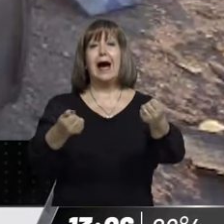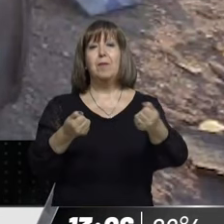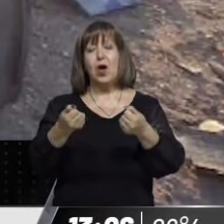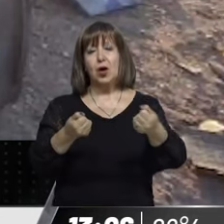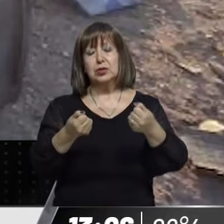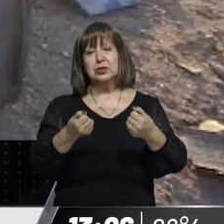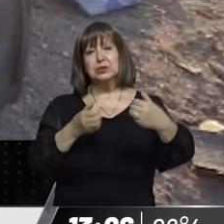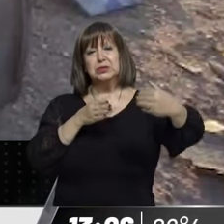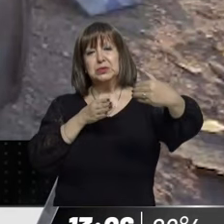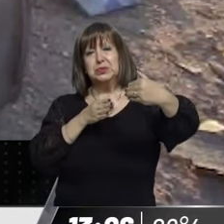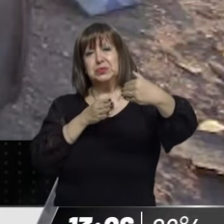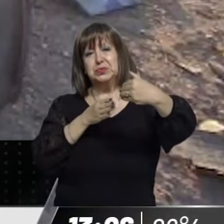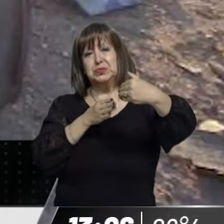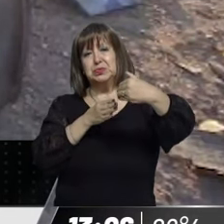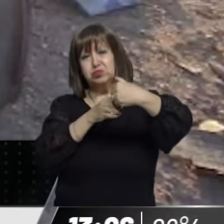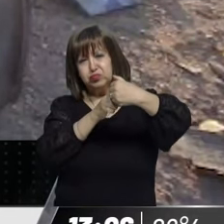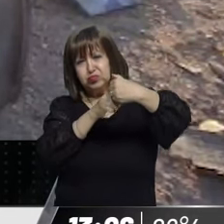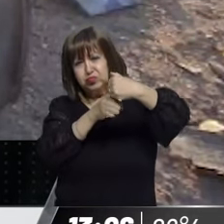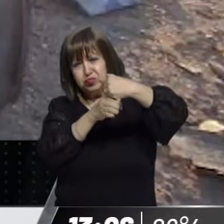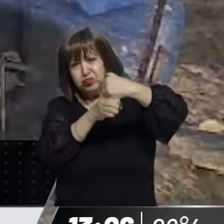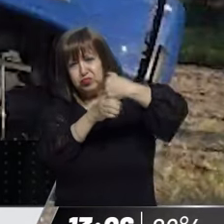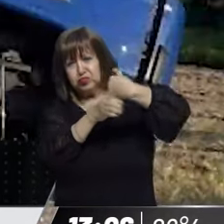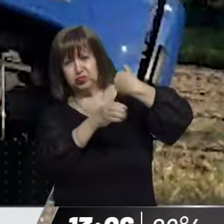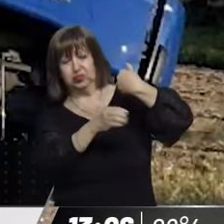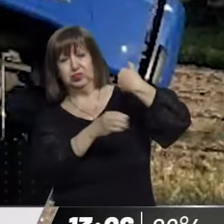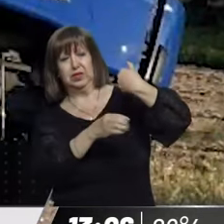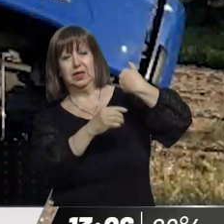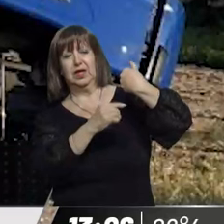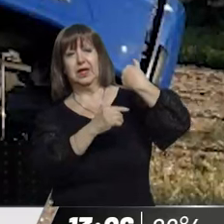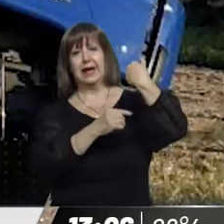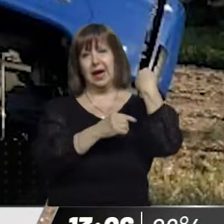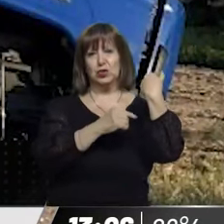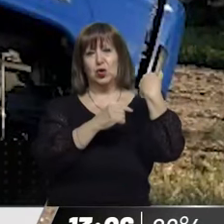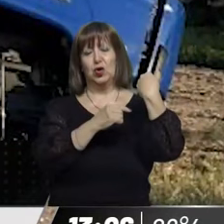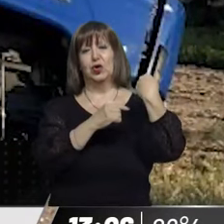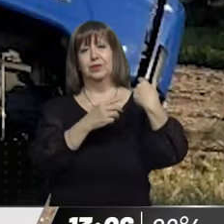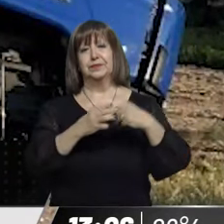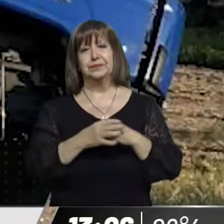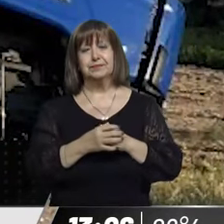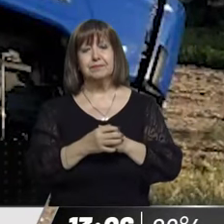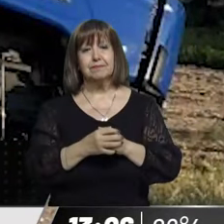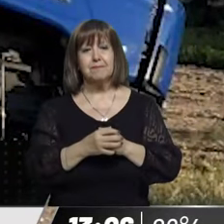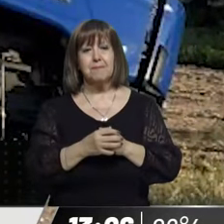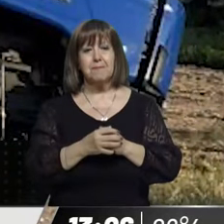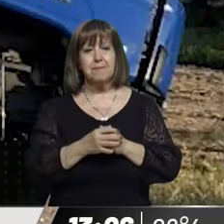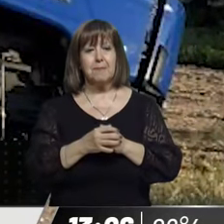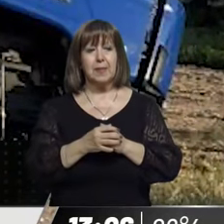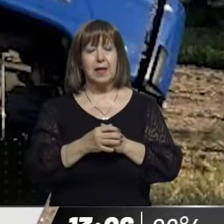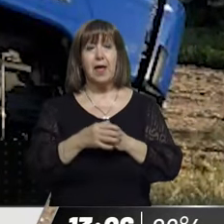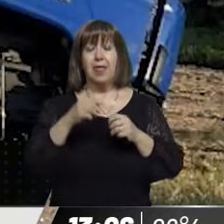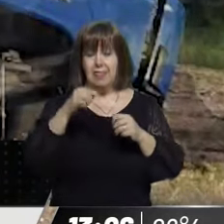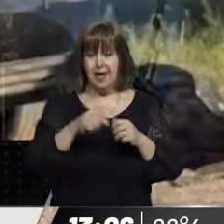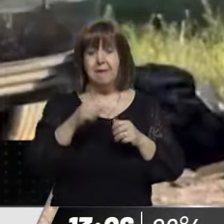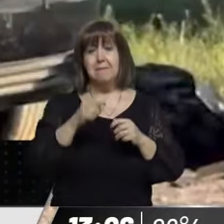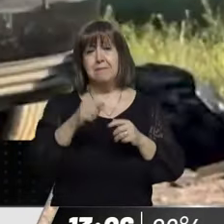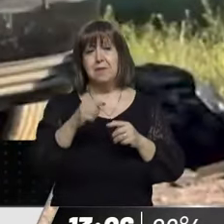el recorrido hasta salir de la cinta asfáltica y terminar en el desnivel al costado de la ruta. A partir de esto, en